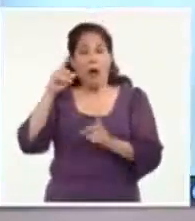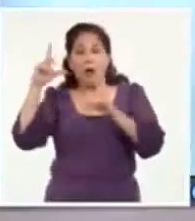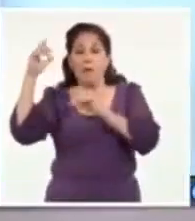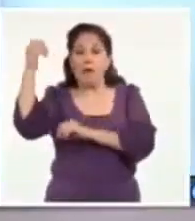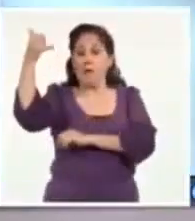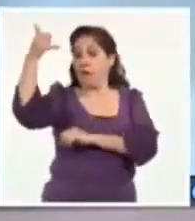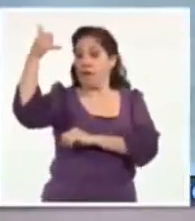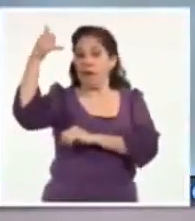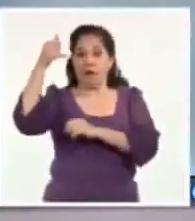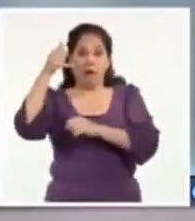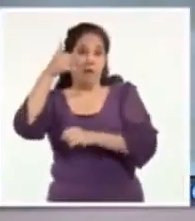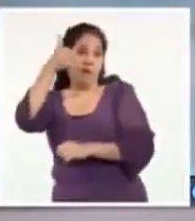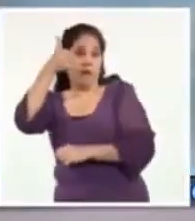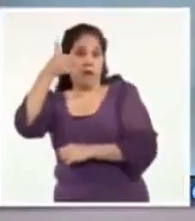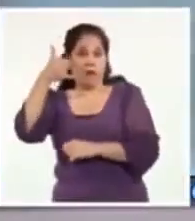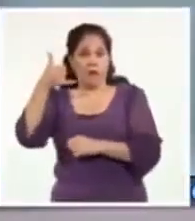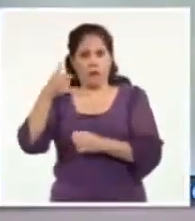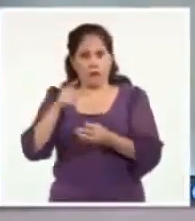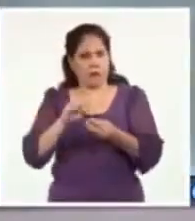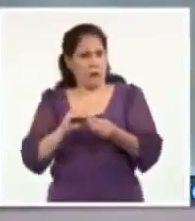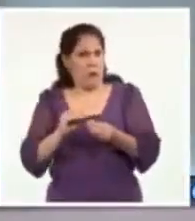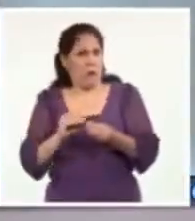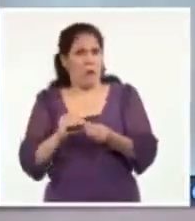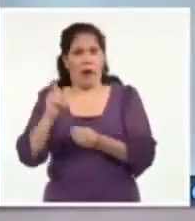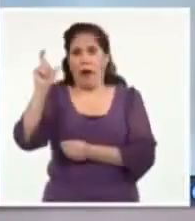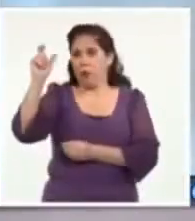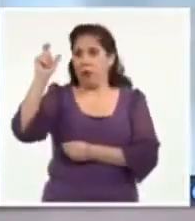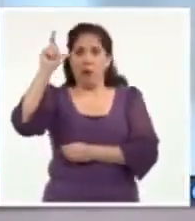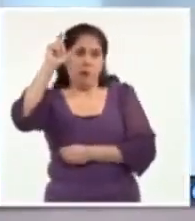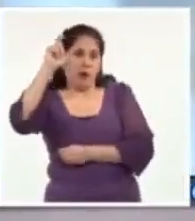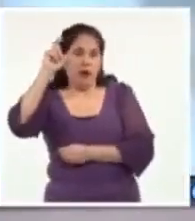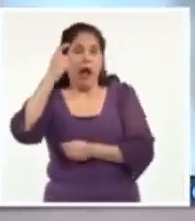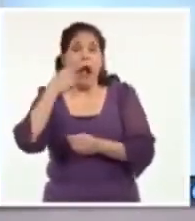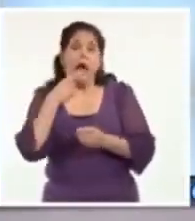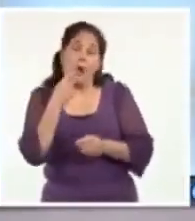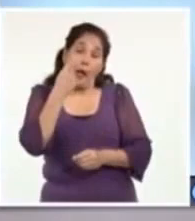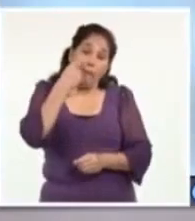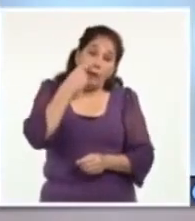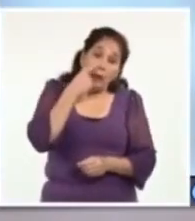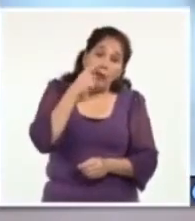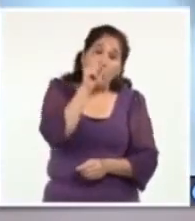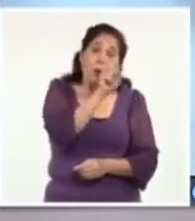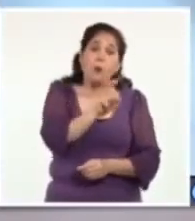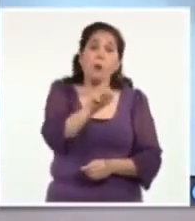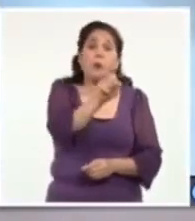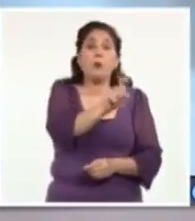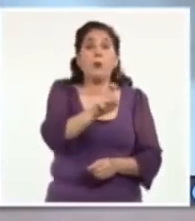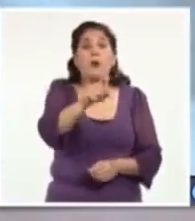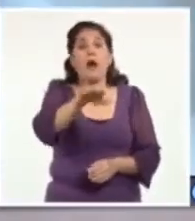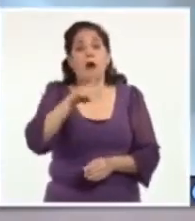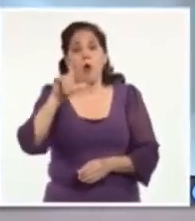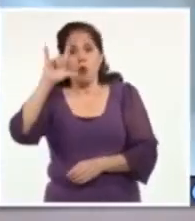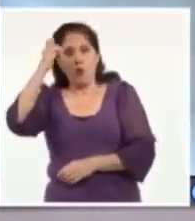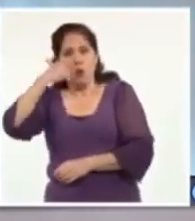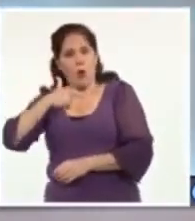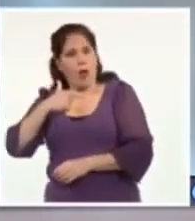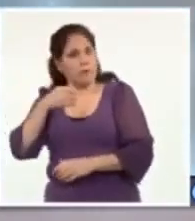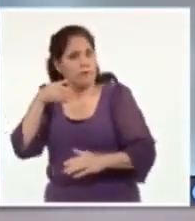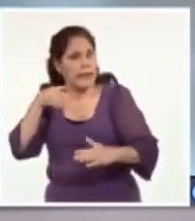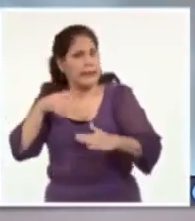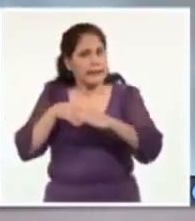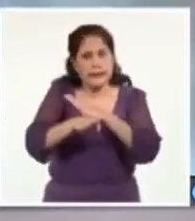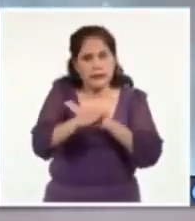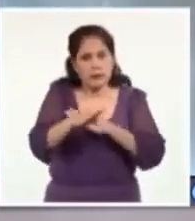que se cruzan de brazos ante la turba que si acaso lanzan un tímido gas pimienta y ha tenido Lula que decretar la intervención